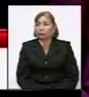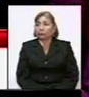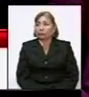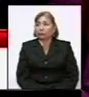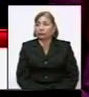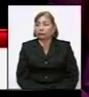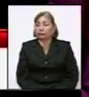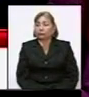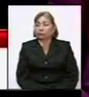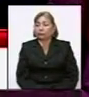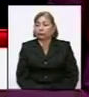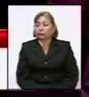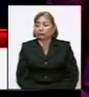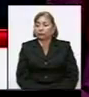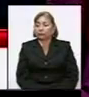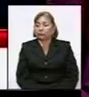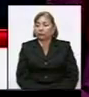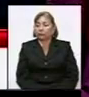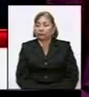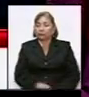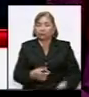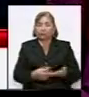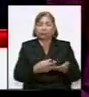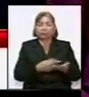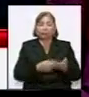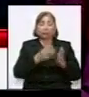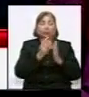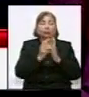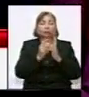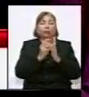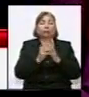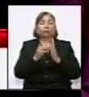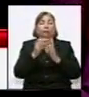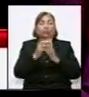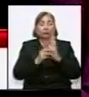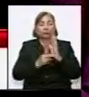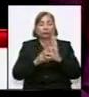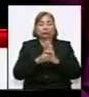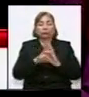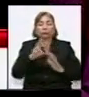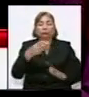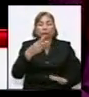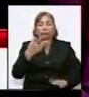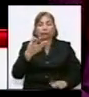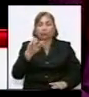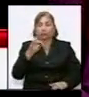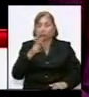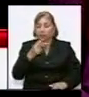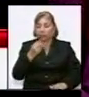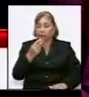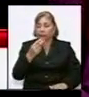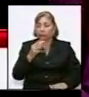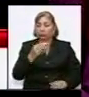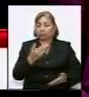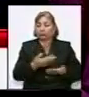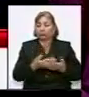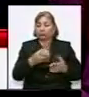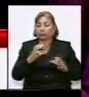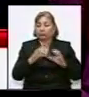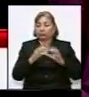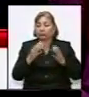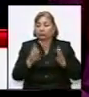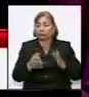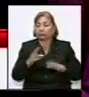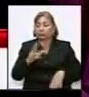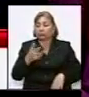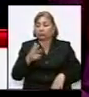no debate de presentando un apriete de 3.213 grados en dicho congreso de la república y